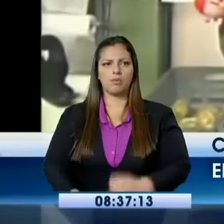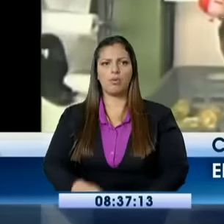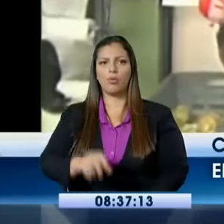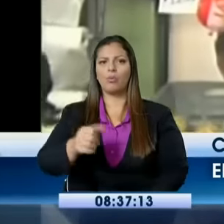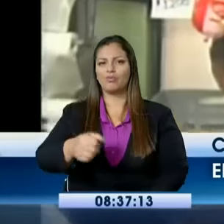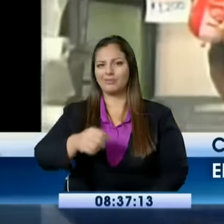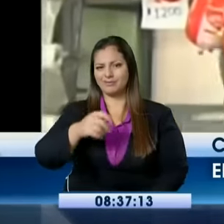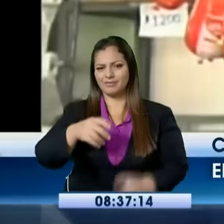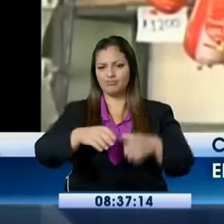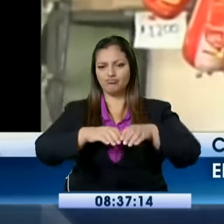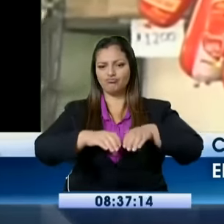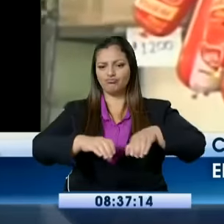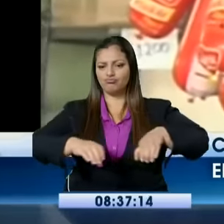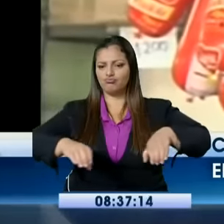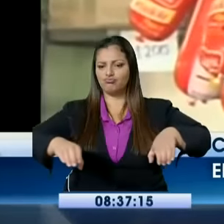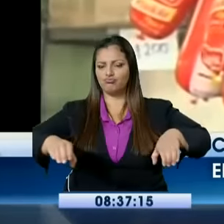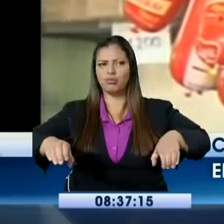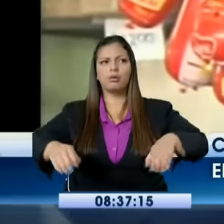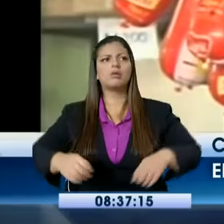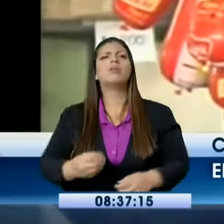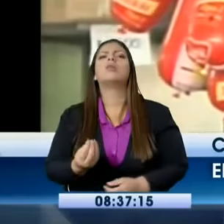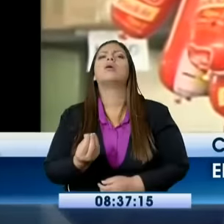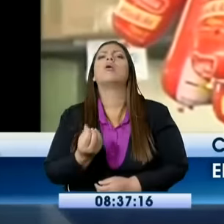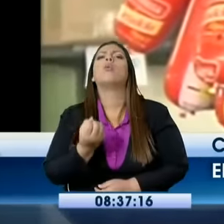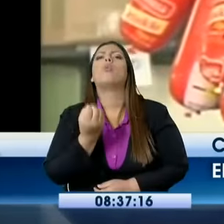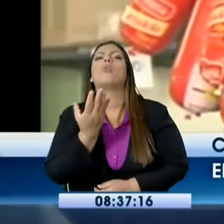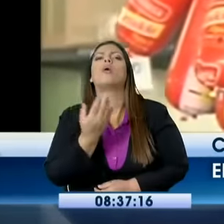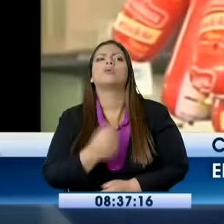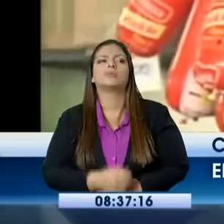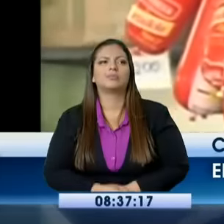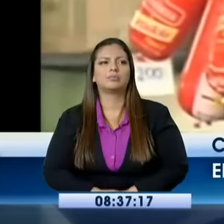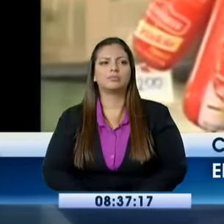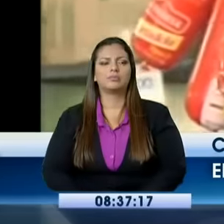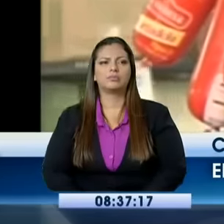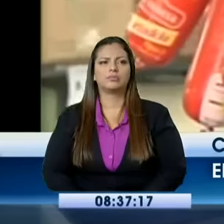embutidos? Ahí está el costo...